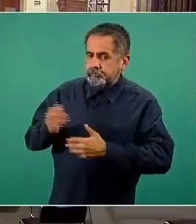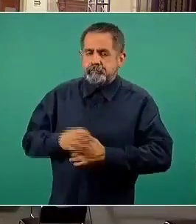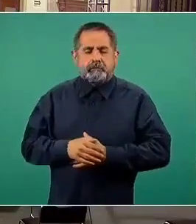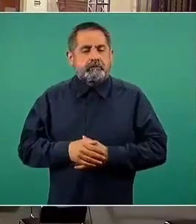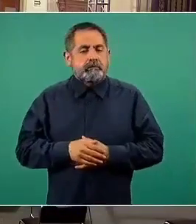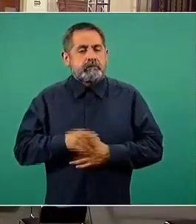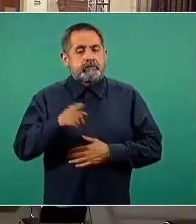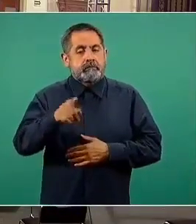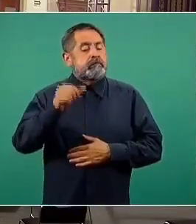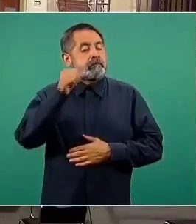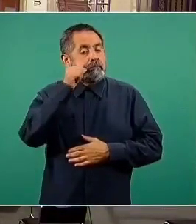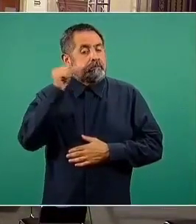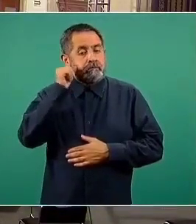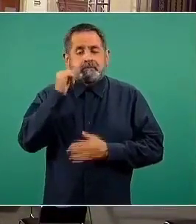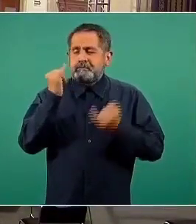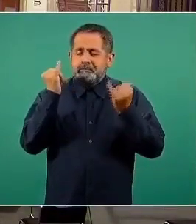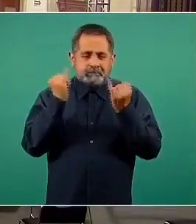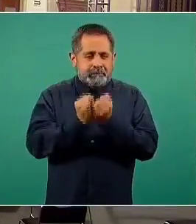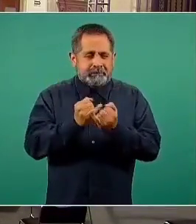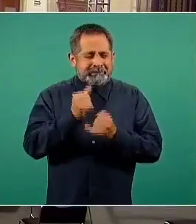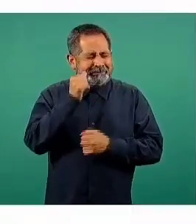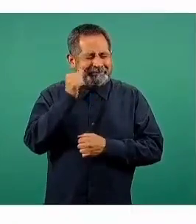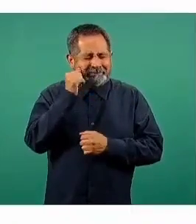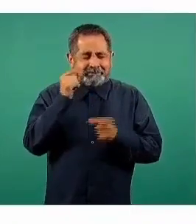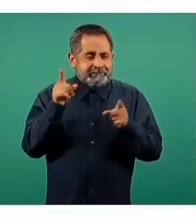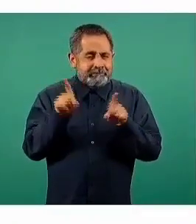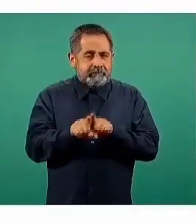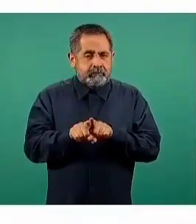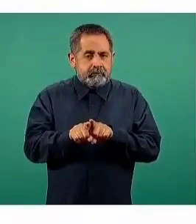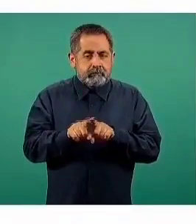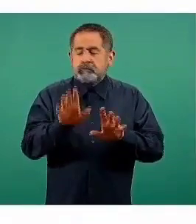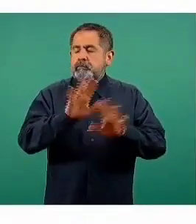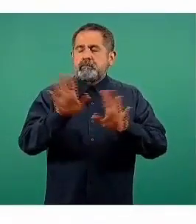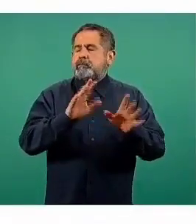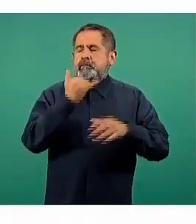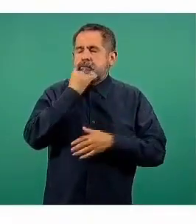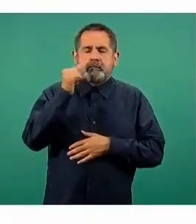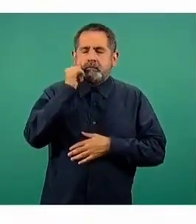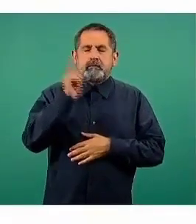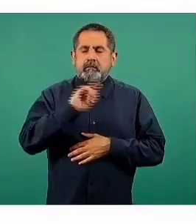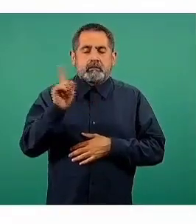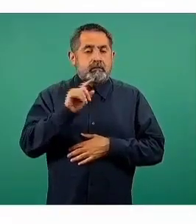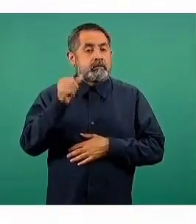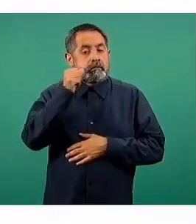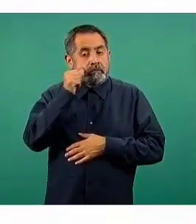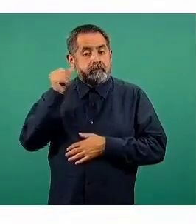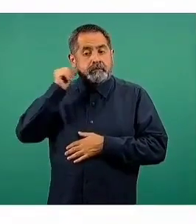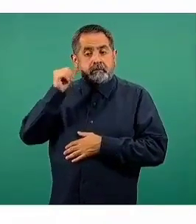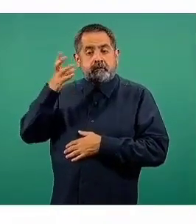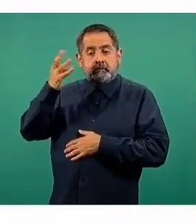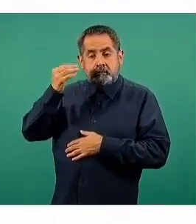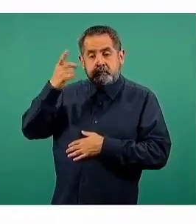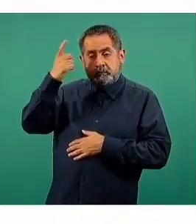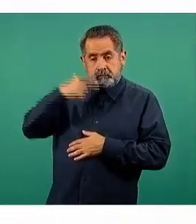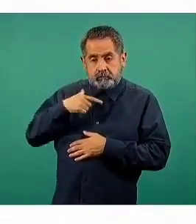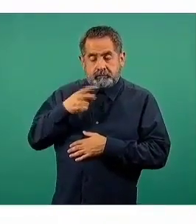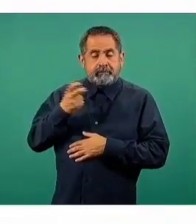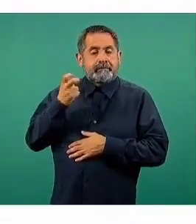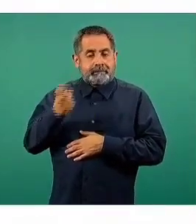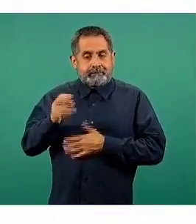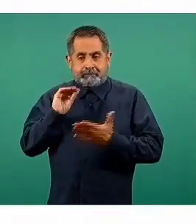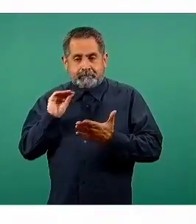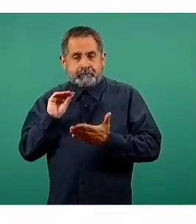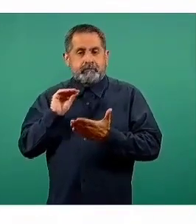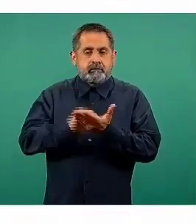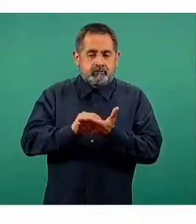número es idéntico al de ayer. Ténganlo presente, perdón, no al de ayer a las 9 de la noche. Ayer tomamos la decisión, y